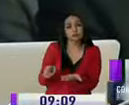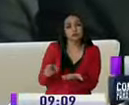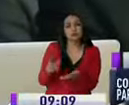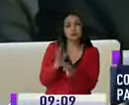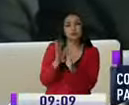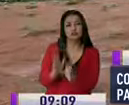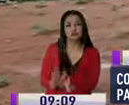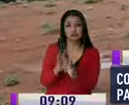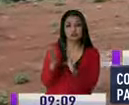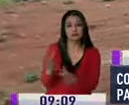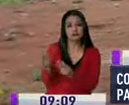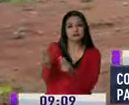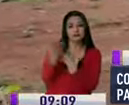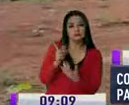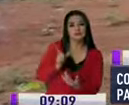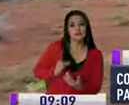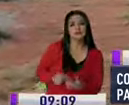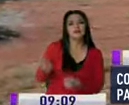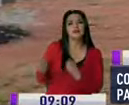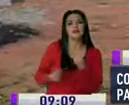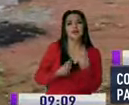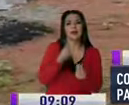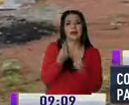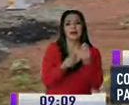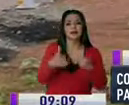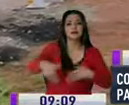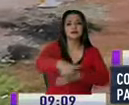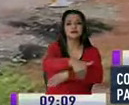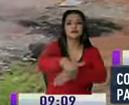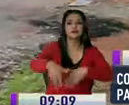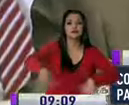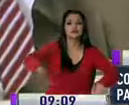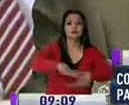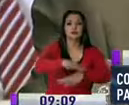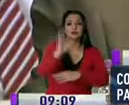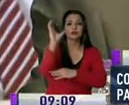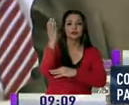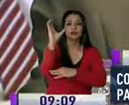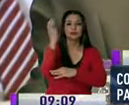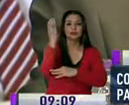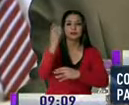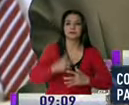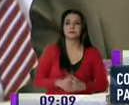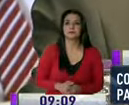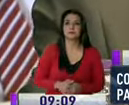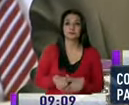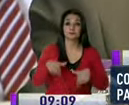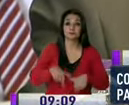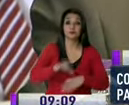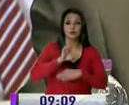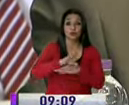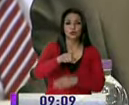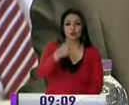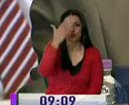los funcionarios den detalles de lo que se ha hecho al respecto de la situación de la frontera norte. El Ecuador, como es evidente, ustedes